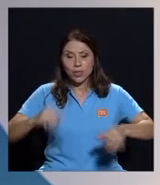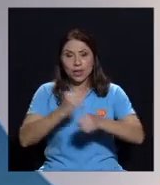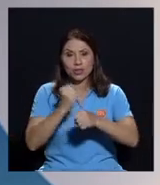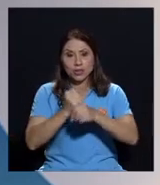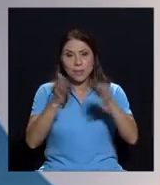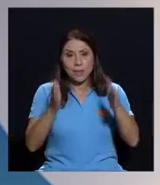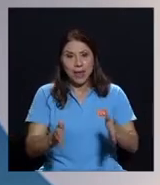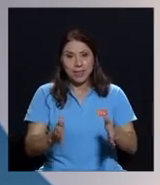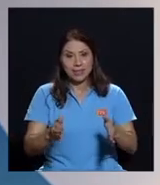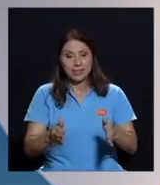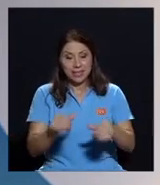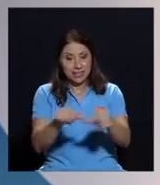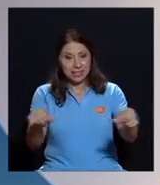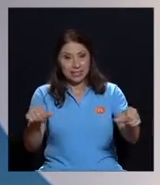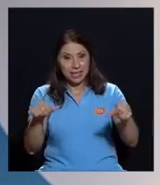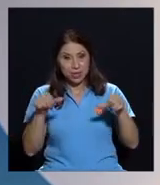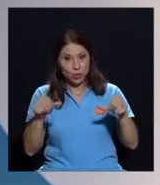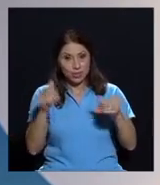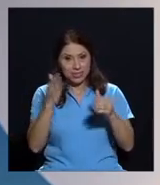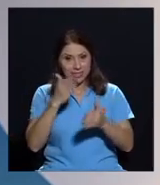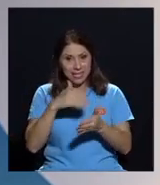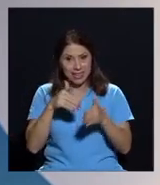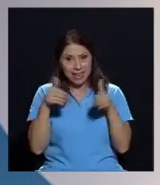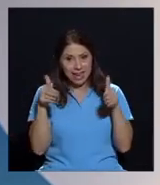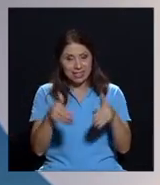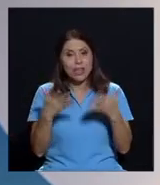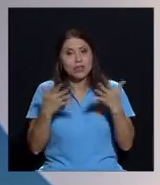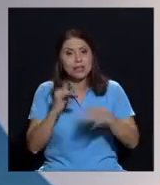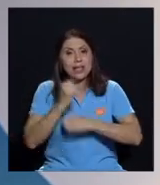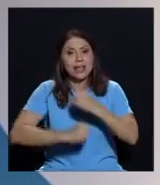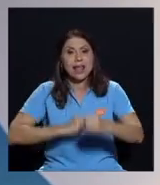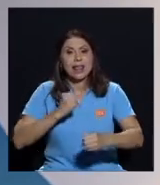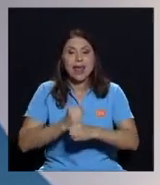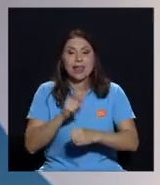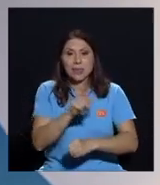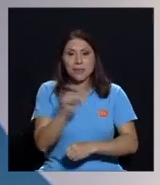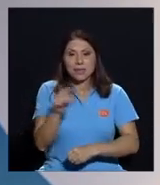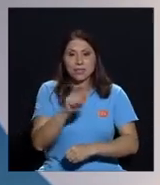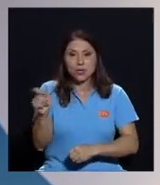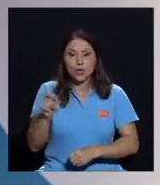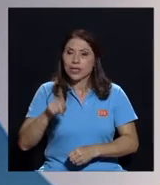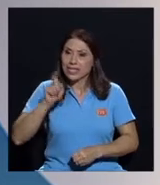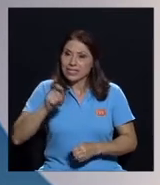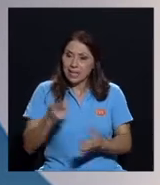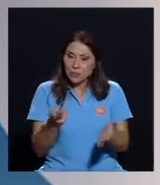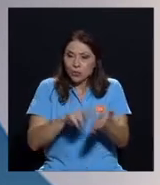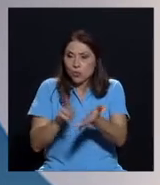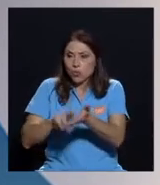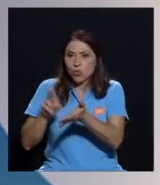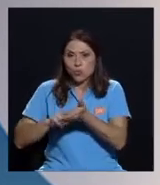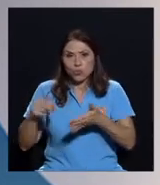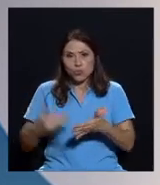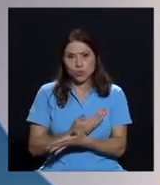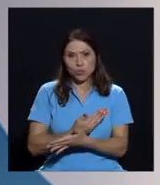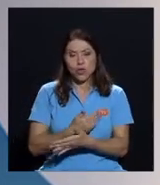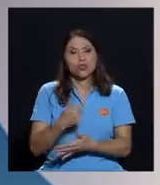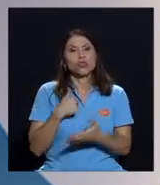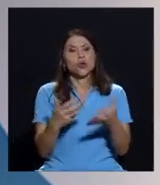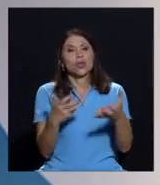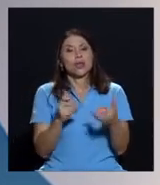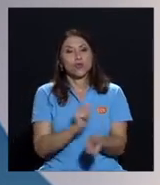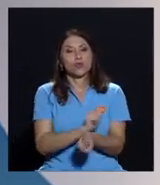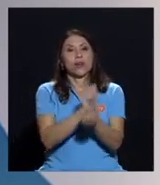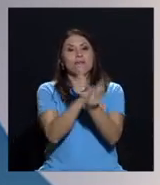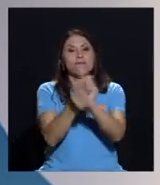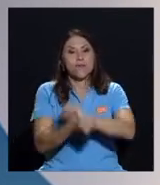edad de pensión tenemos una posibilidad importante hacer una renovación yo lo que quiero es una reforma público y del servicio civil